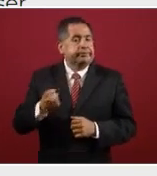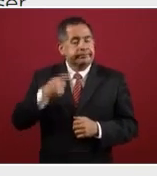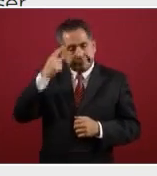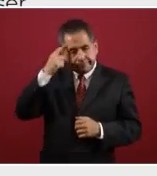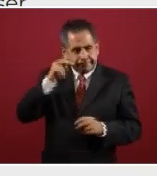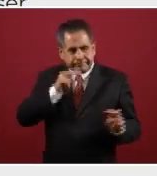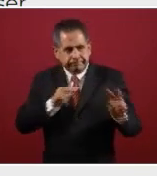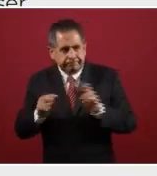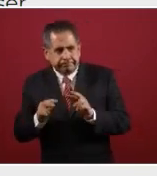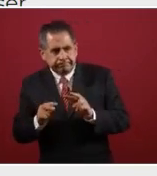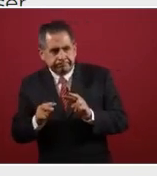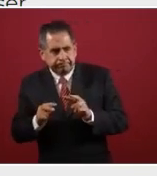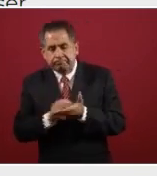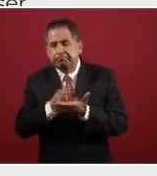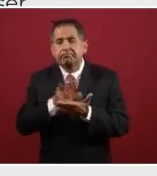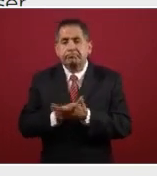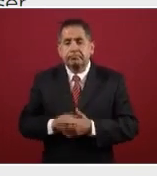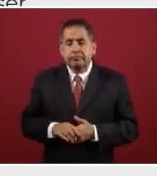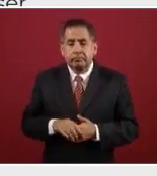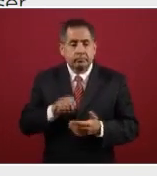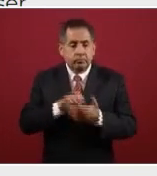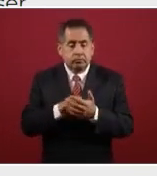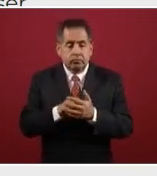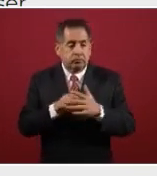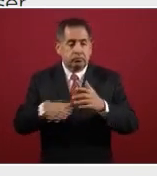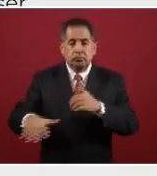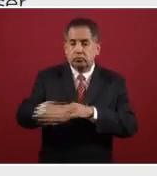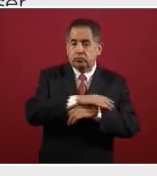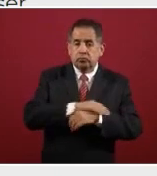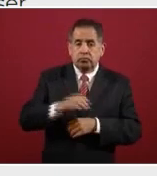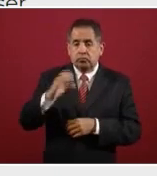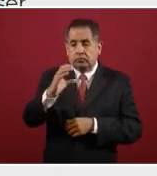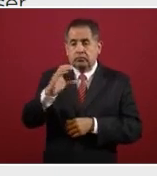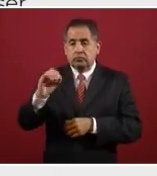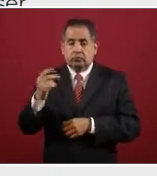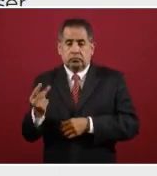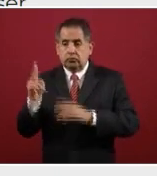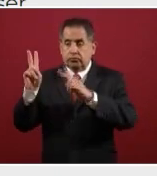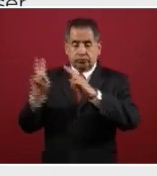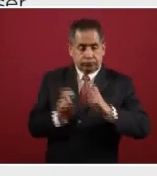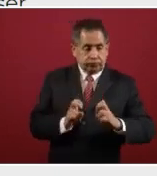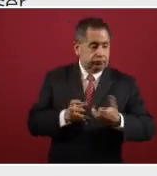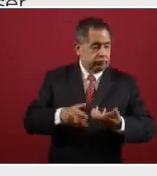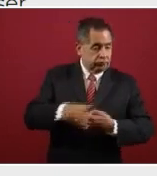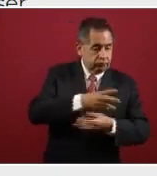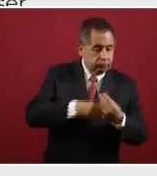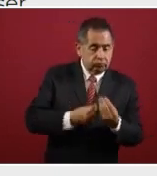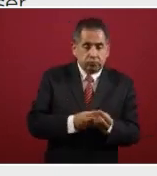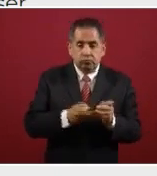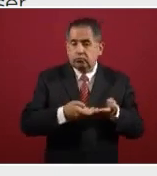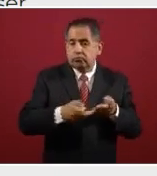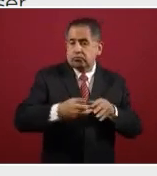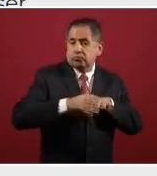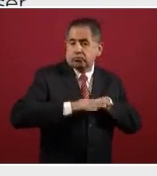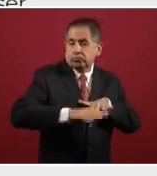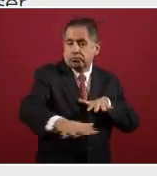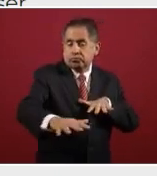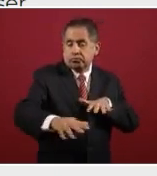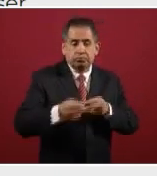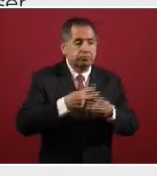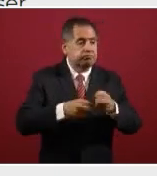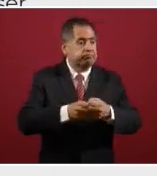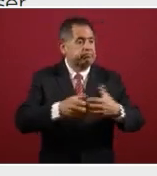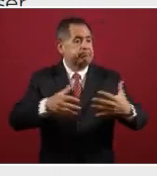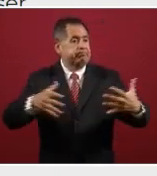medir. La captura de carbono, la restauración del suelo y el incremento de la biodiversidad,